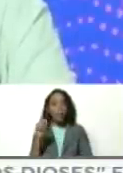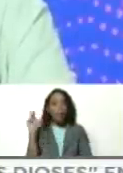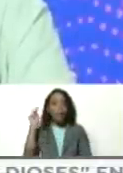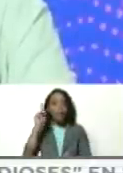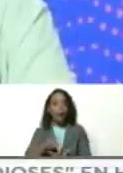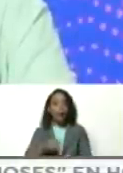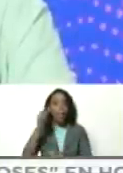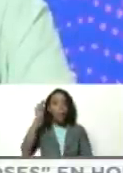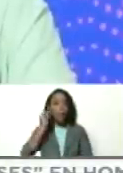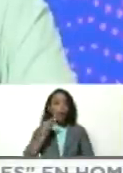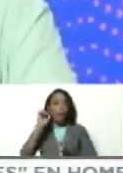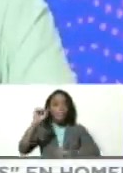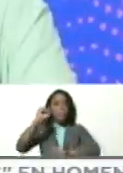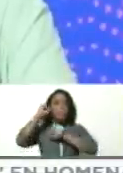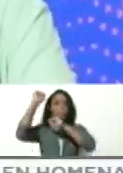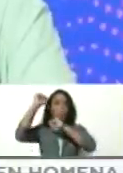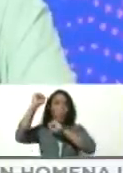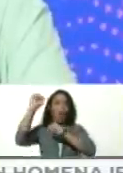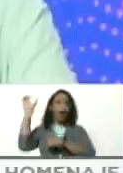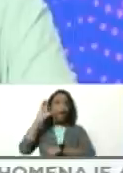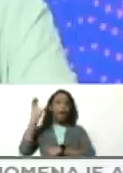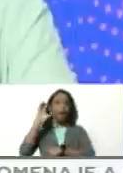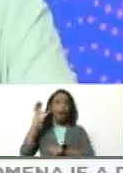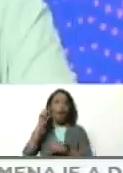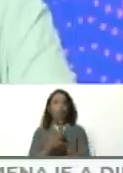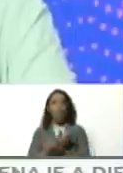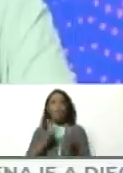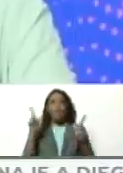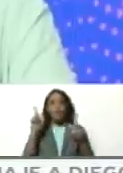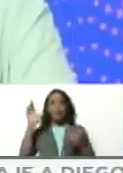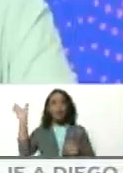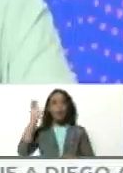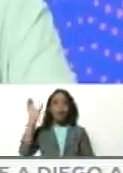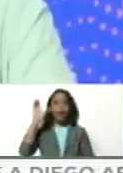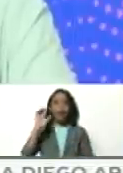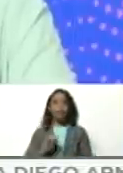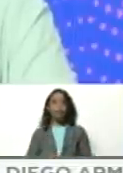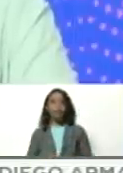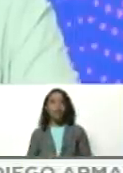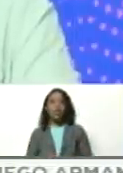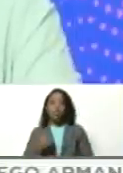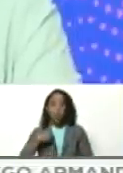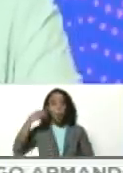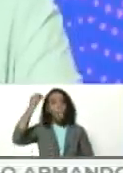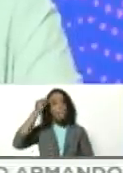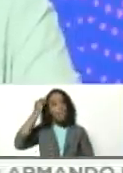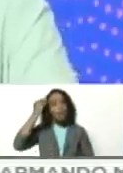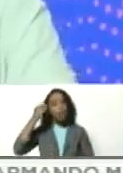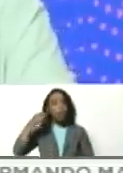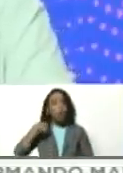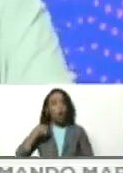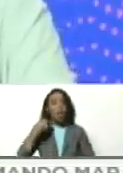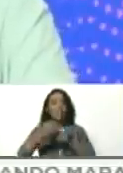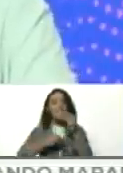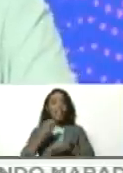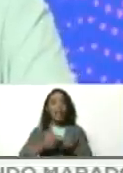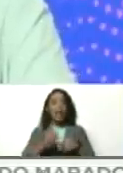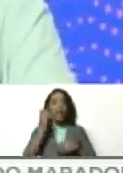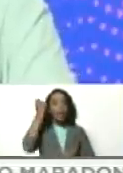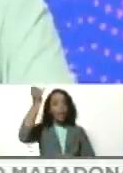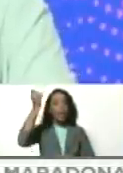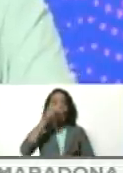de Bolívar victorioso a Caracas y la liberación de Caracas, yo creé un plan que ha